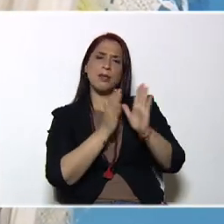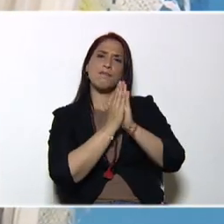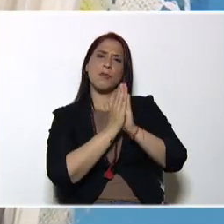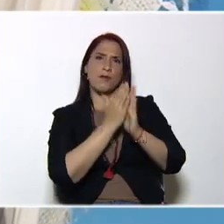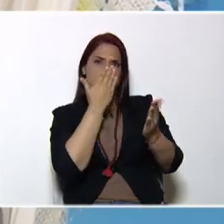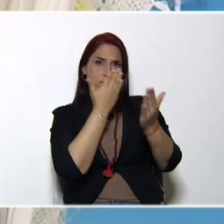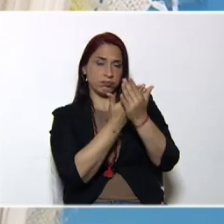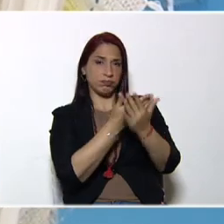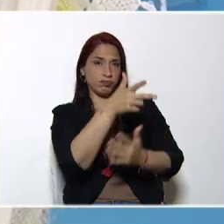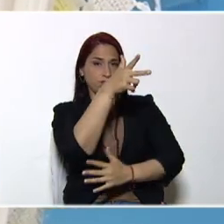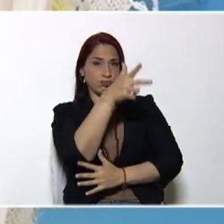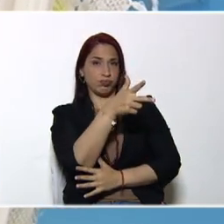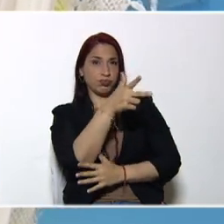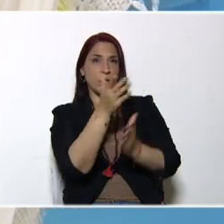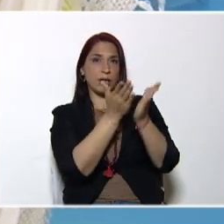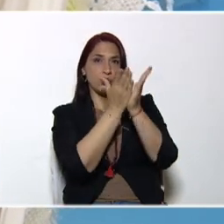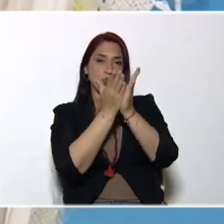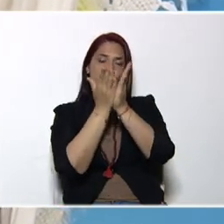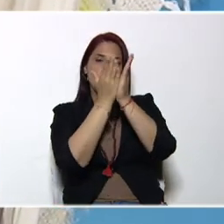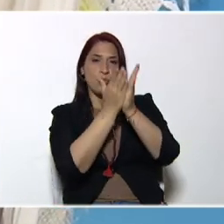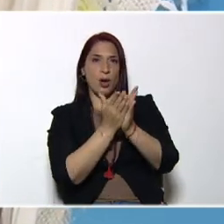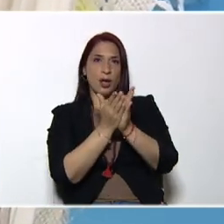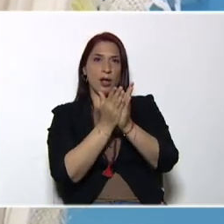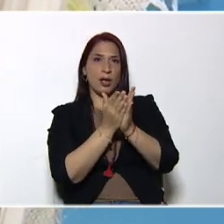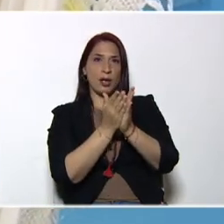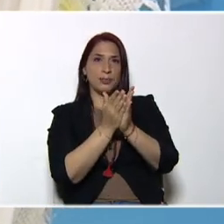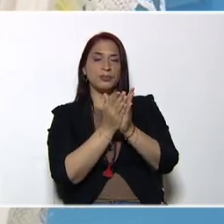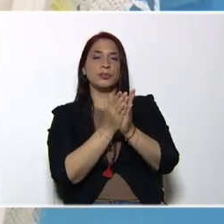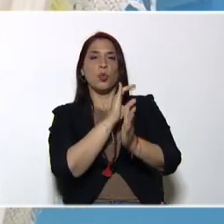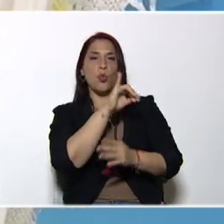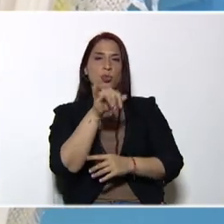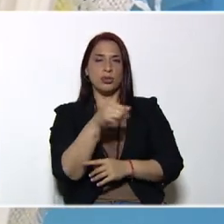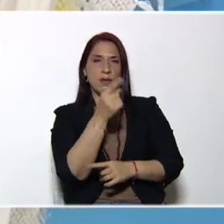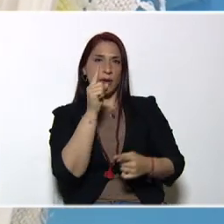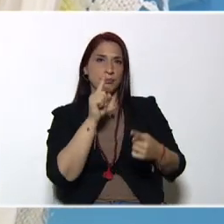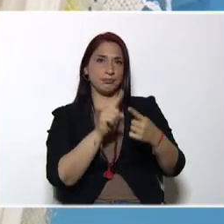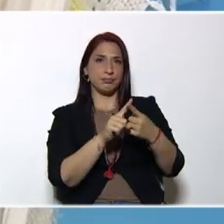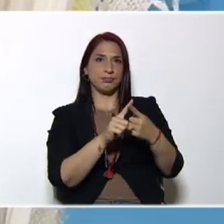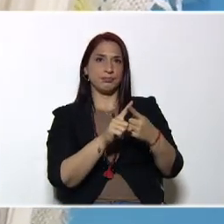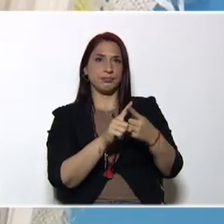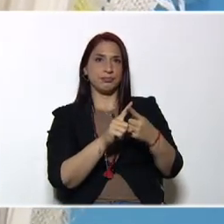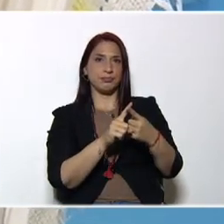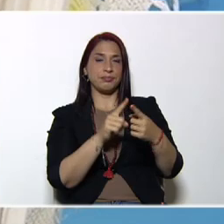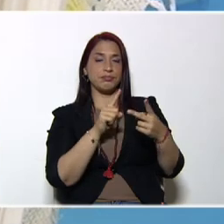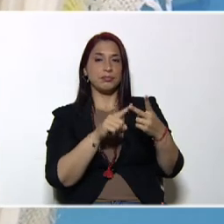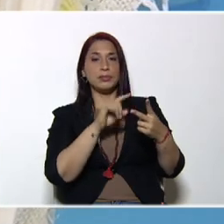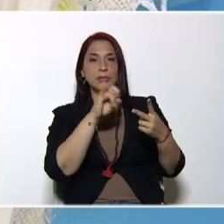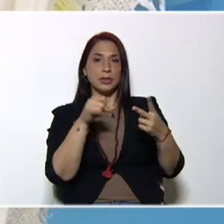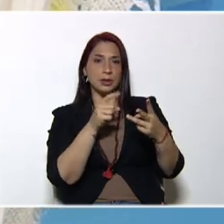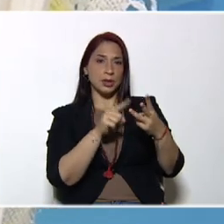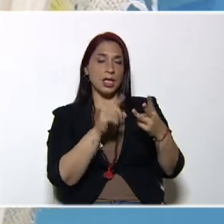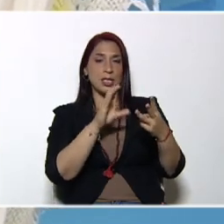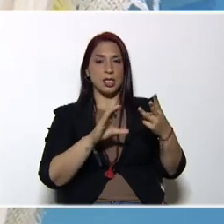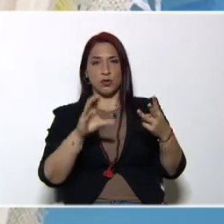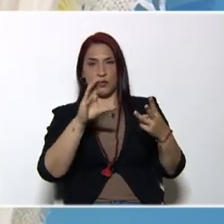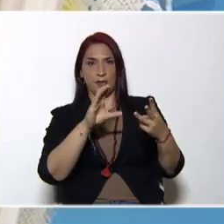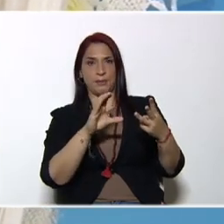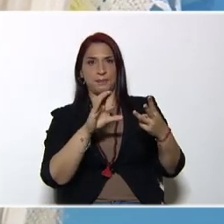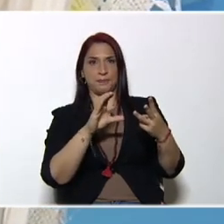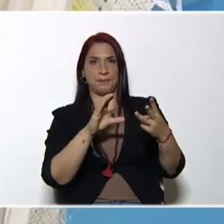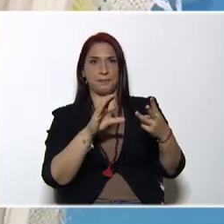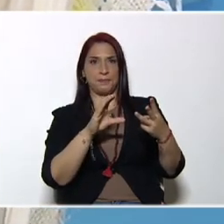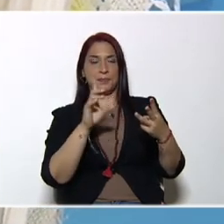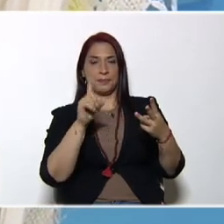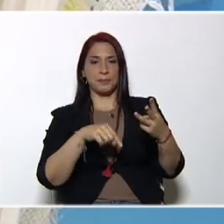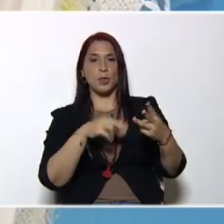la cámara, a los estudiantes de la Unidad Educativa Josefa Joaquina Sánchez, a Jennifer Suárez, a Christopher y a Mariana Lovera, y